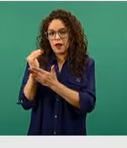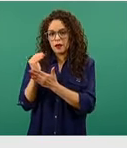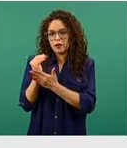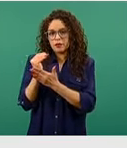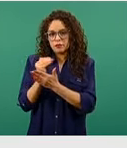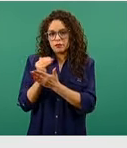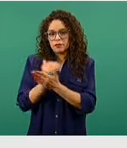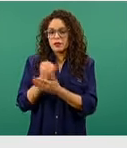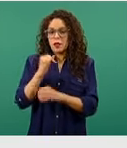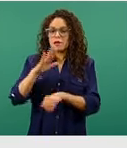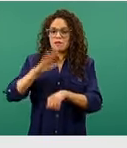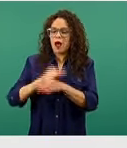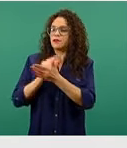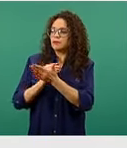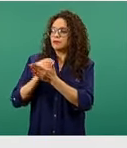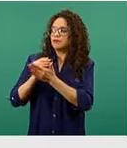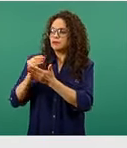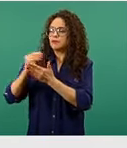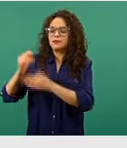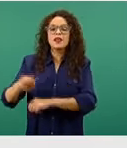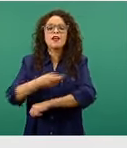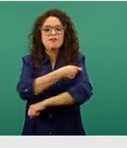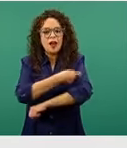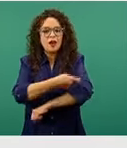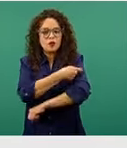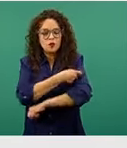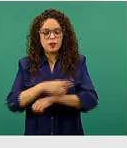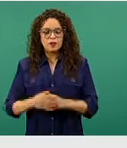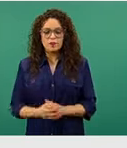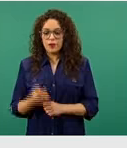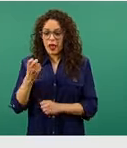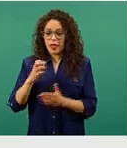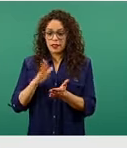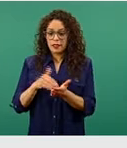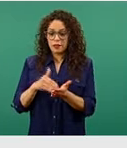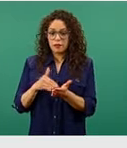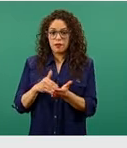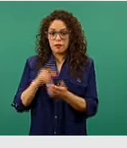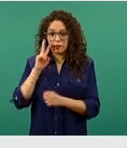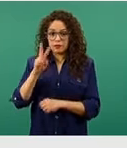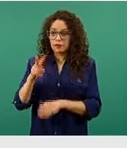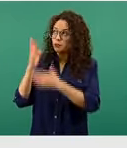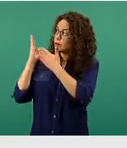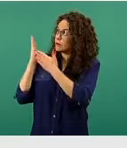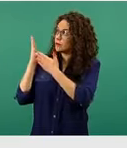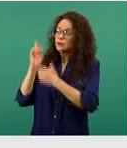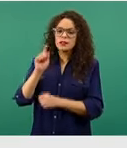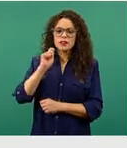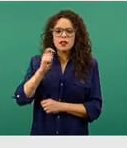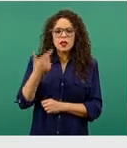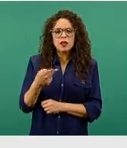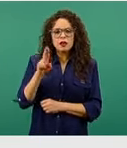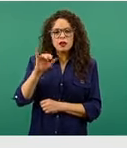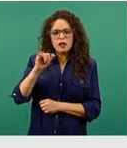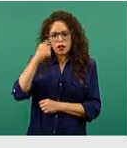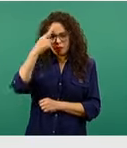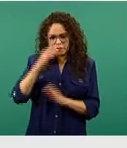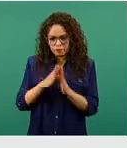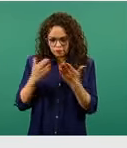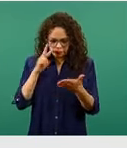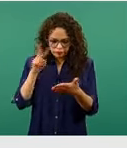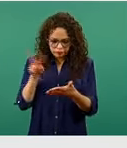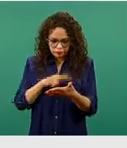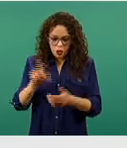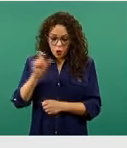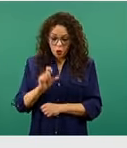el tema de la vacunación. Se han preparado estos documentos que son las guías para el regreso a la escuela cuando las condiciones lo